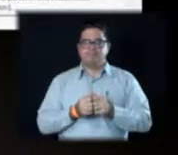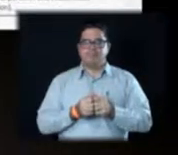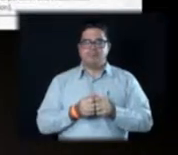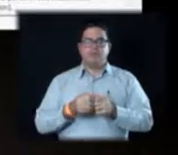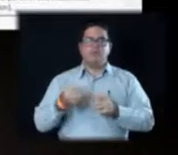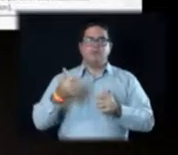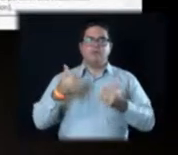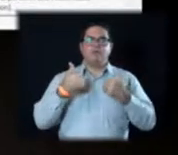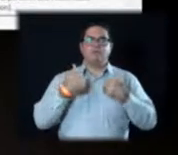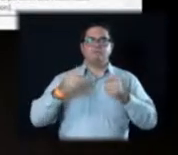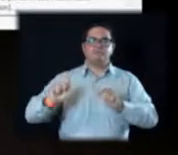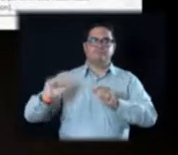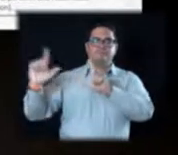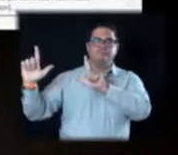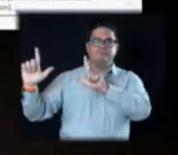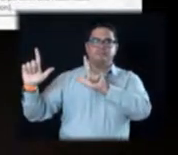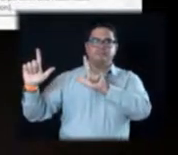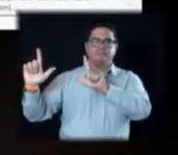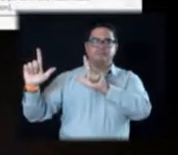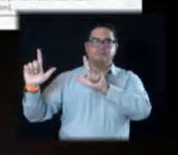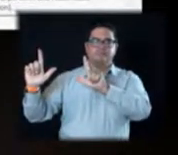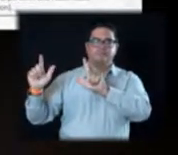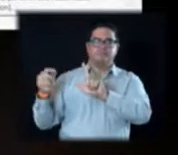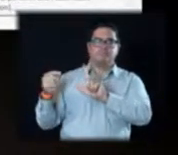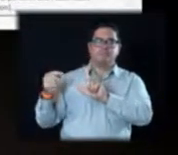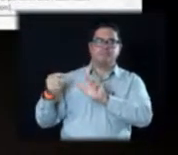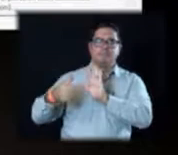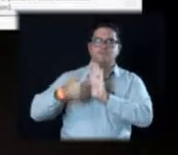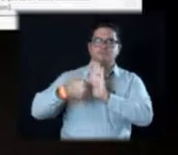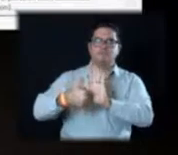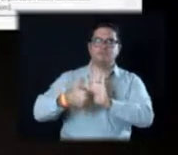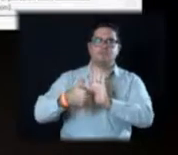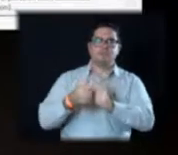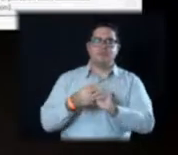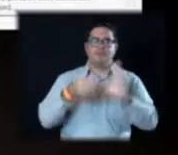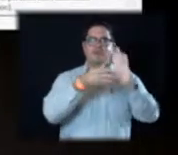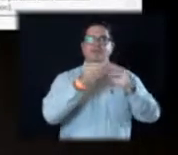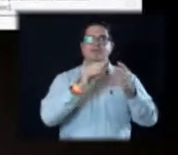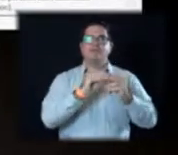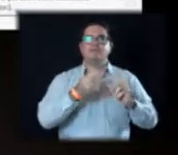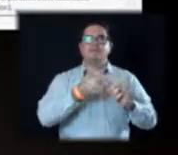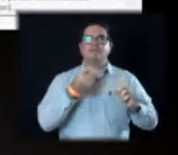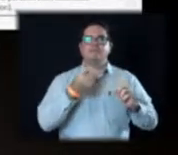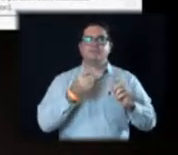ejecutivo, he excluido cierta información de esta presentación. Como se muestra en esta